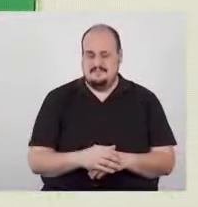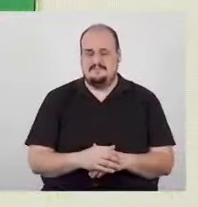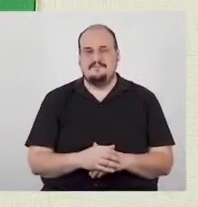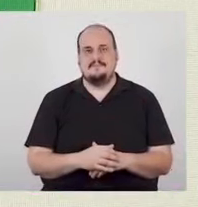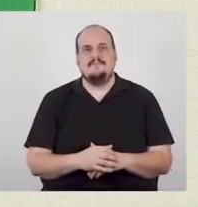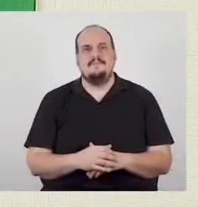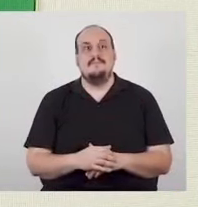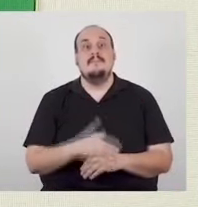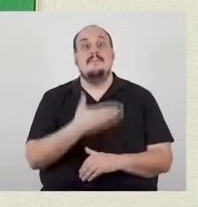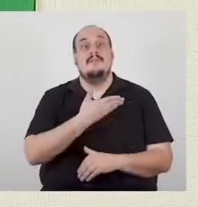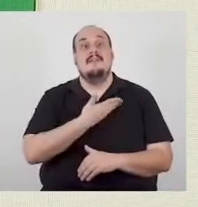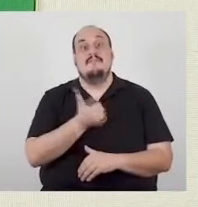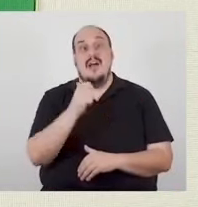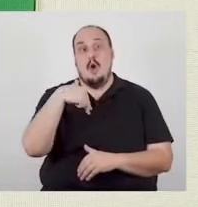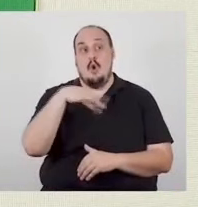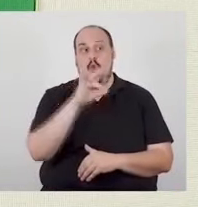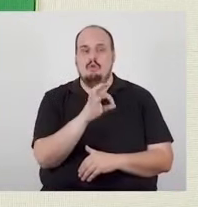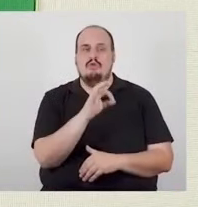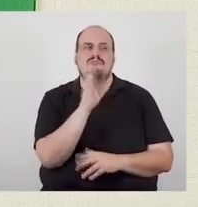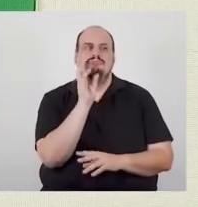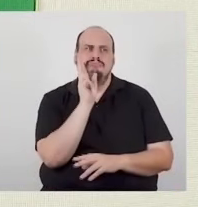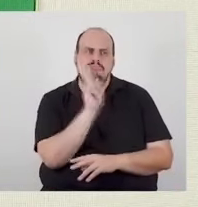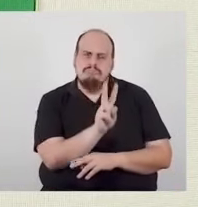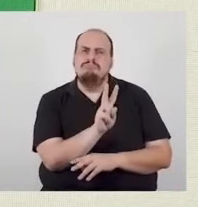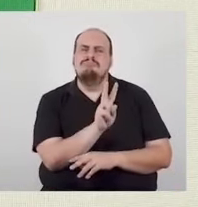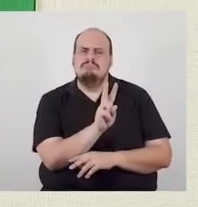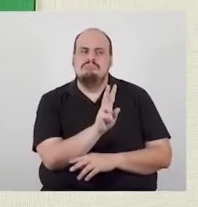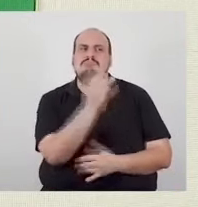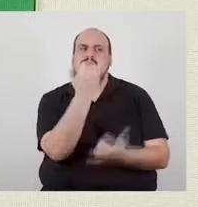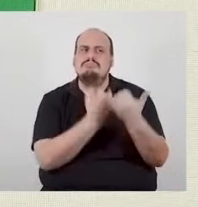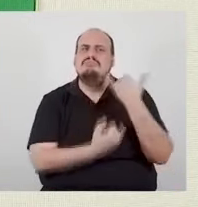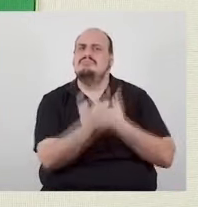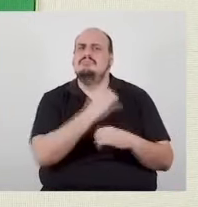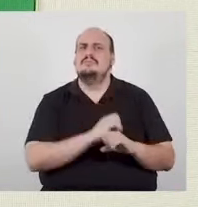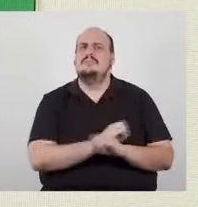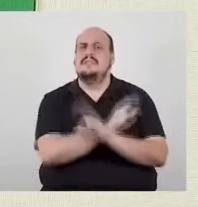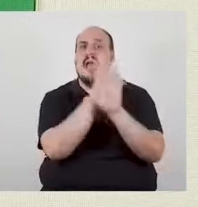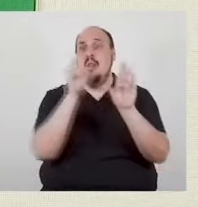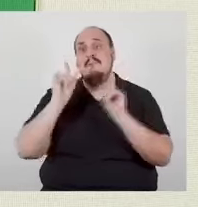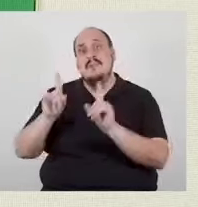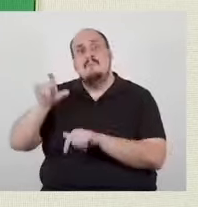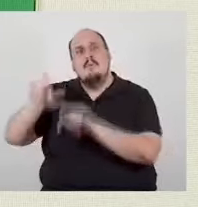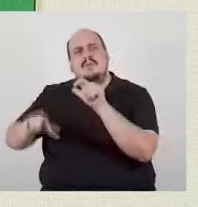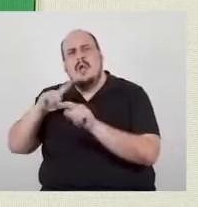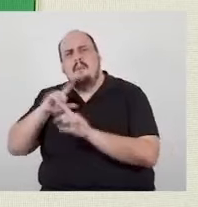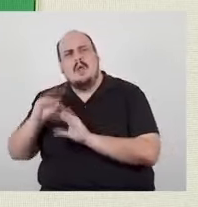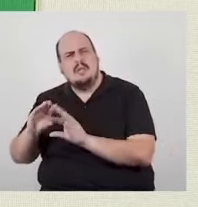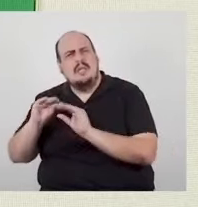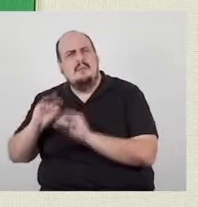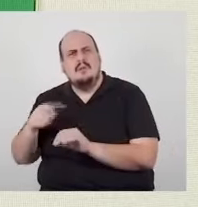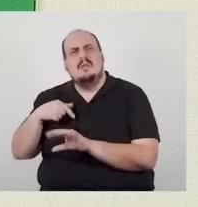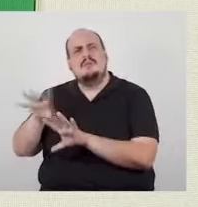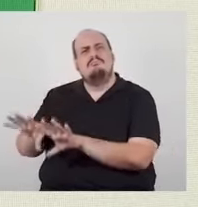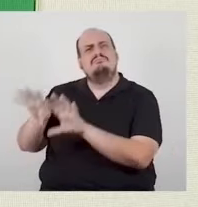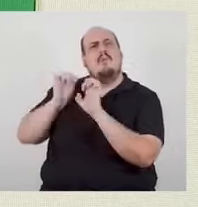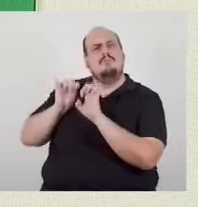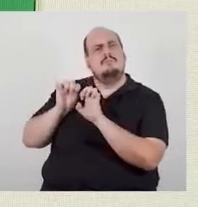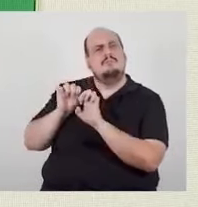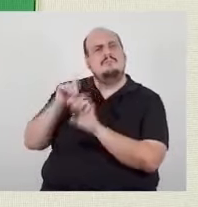Escuchándolo a Facundo y agradeciéndole nuevamente la claridad y que se haya hecho eco. Y van a ver cómo la palabra eco